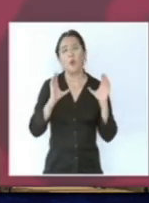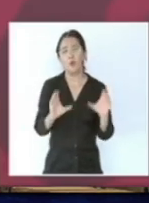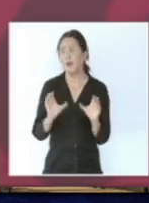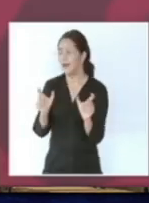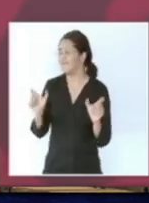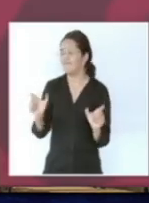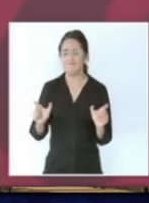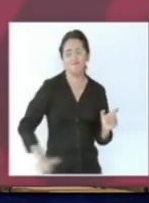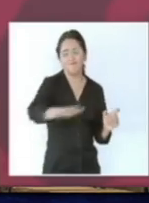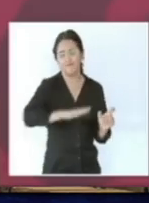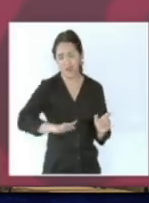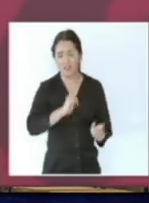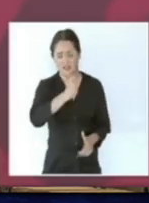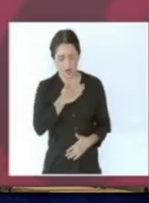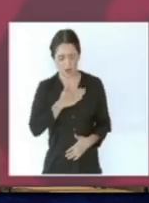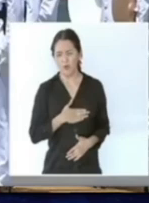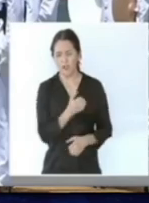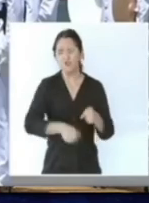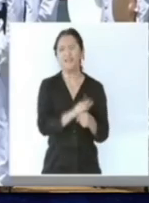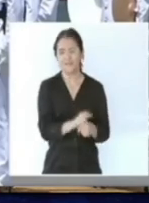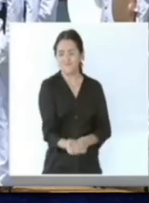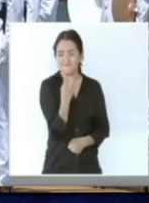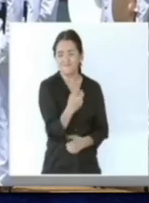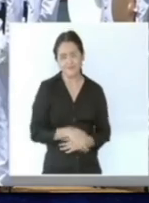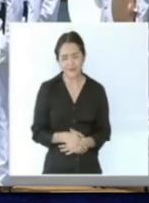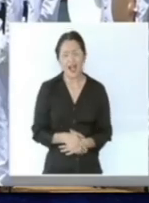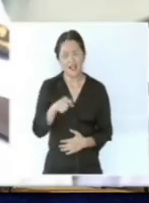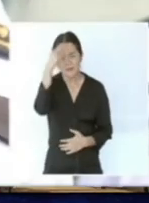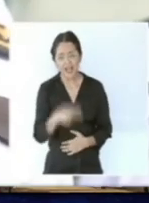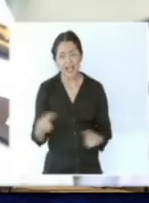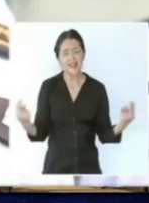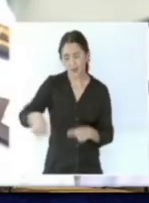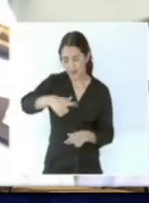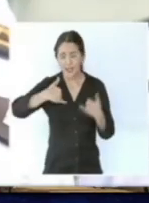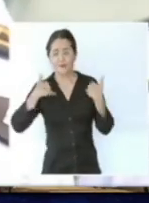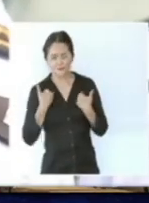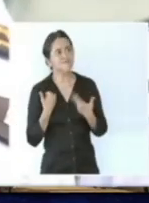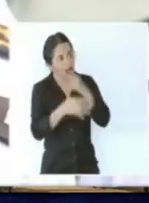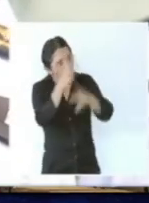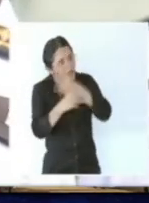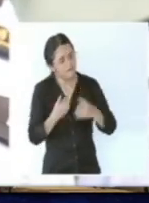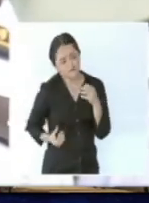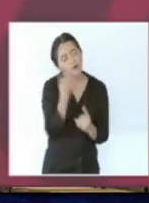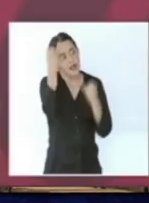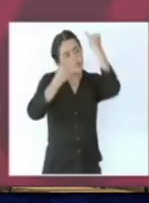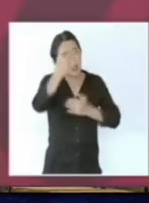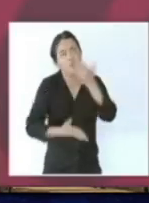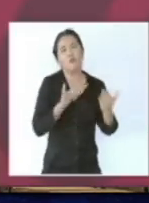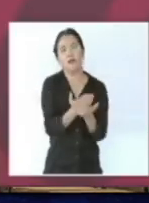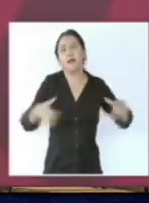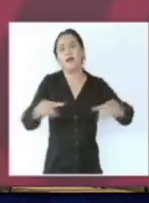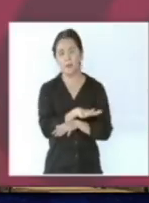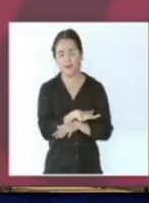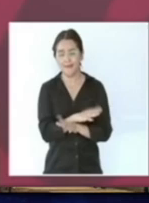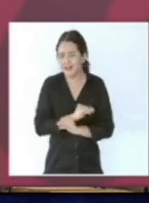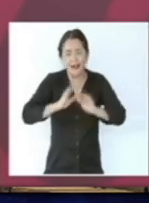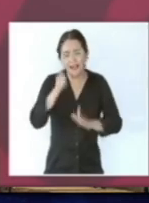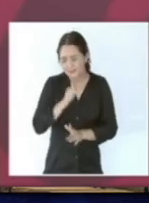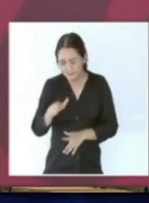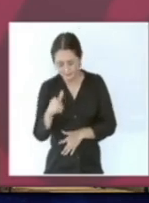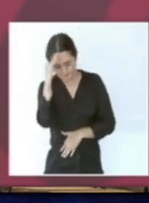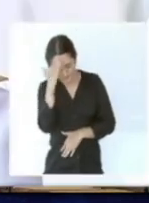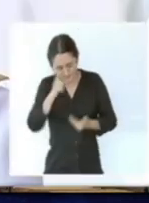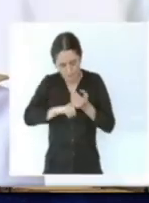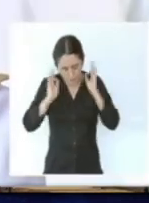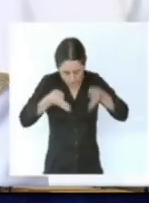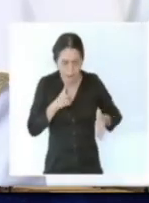pueblo sobre una base de inclusión y Justicia social México precisa de una juventud preparada renovadora e impulsora de Grandes cambios siempre basándose